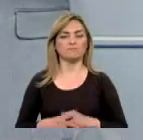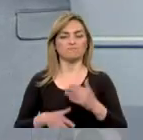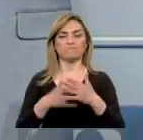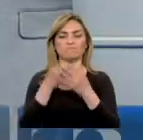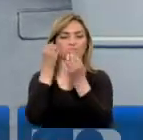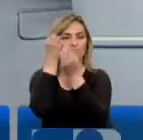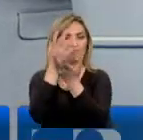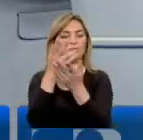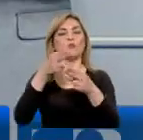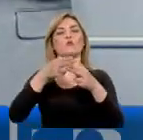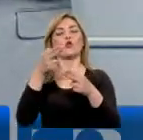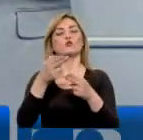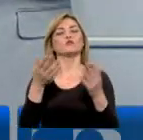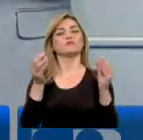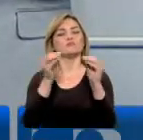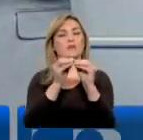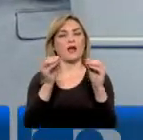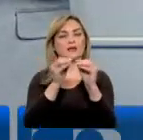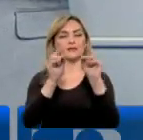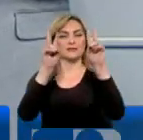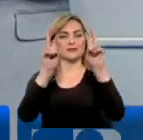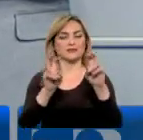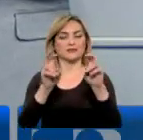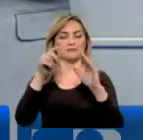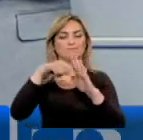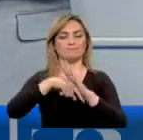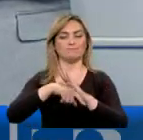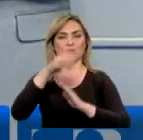todo de mi parte. Pronto nos veremos con un nuevo reportaje a fondo. Buenas noches.